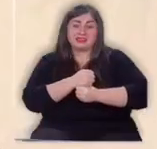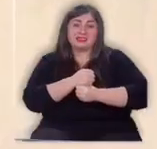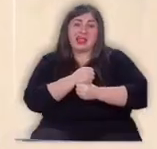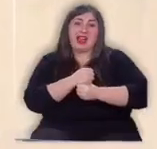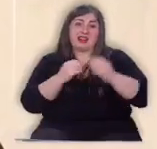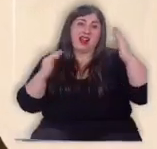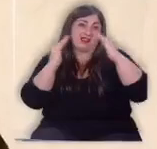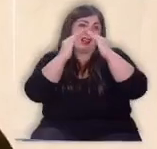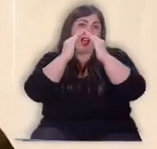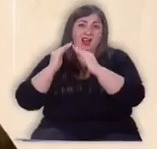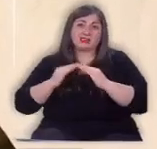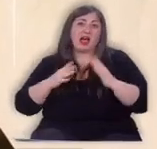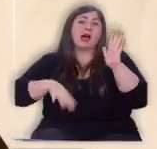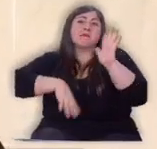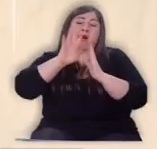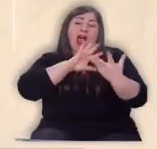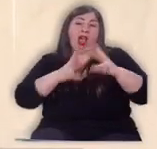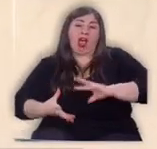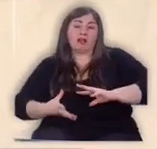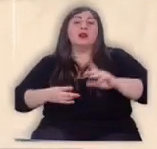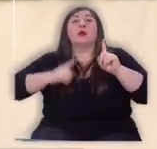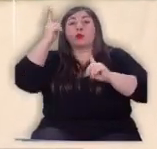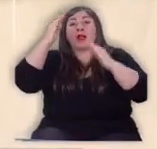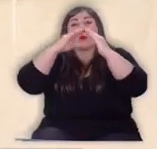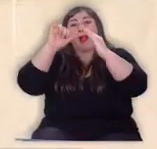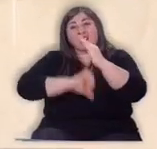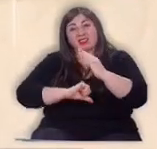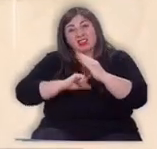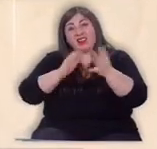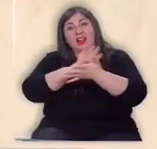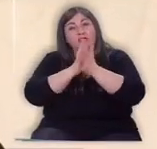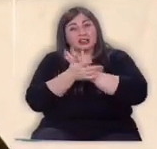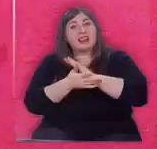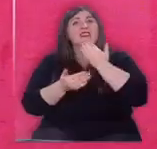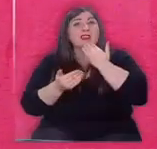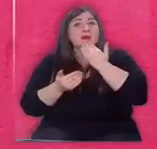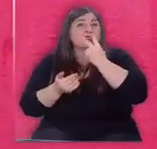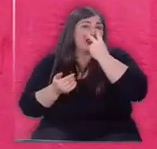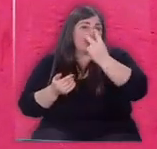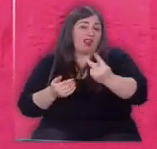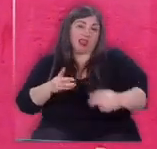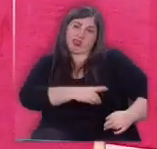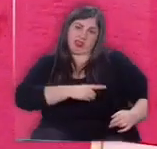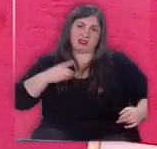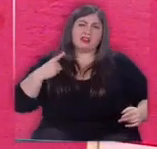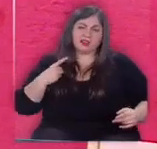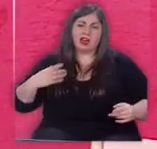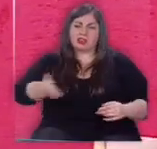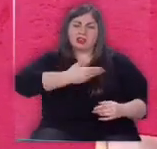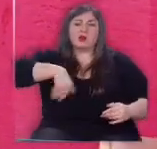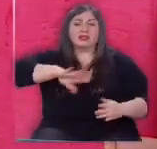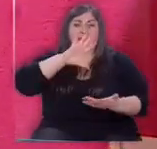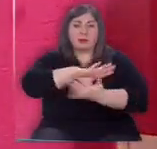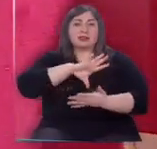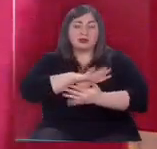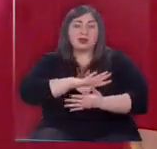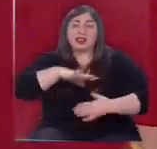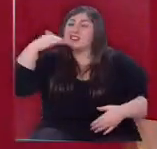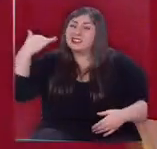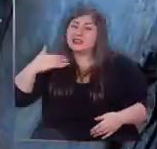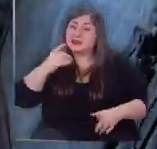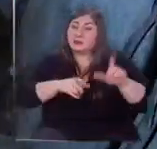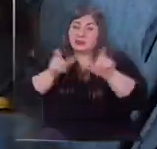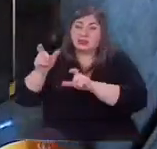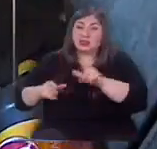deterioradas. Una cuarentena total también tiene que ser vista en relación a la dignidad de nuestra gente. Es fundamental